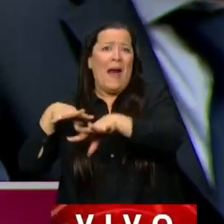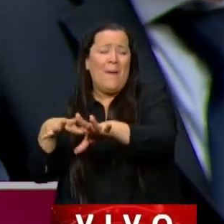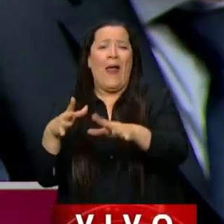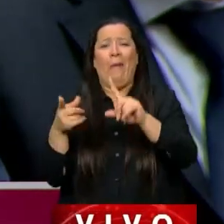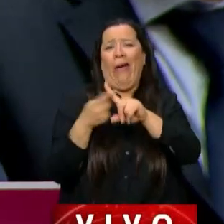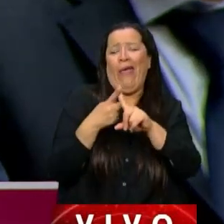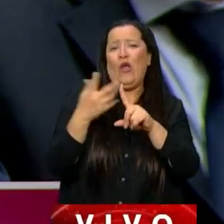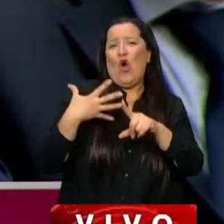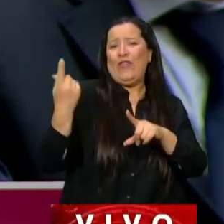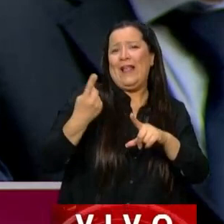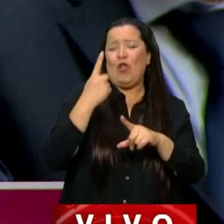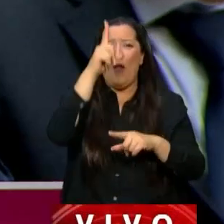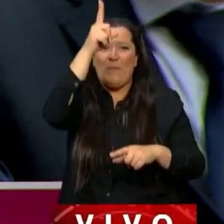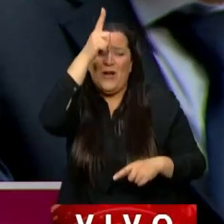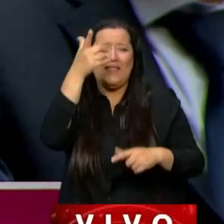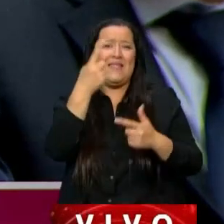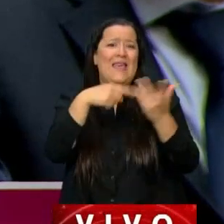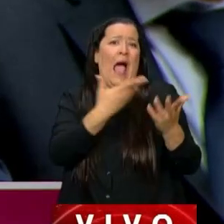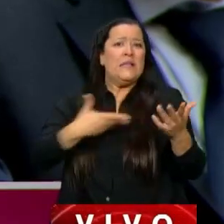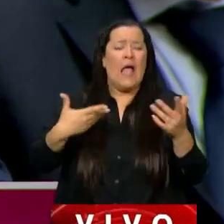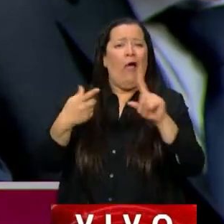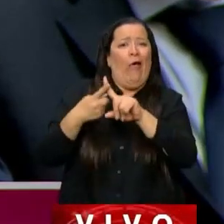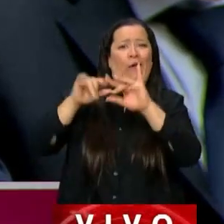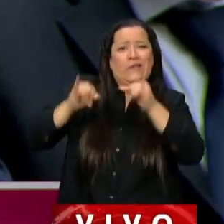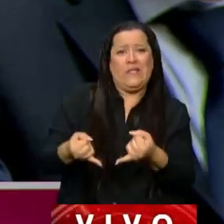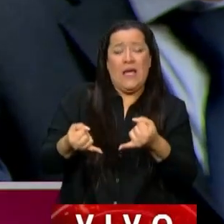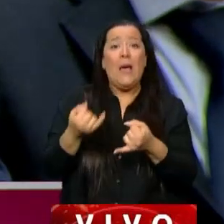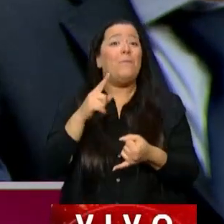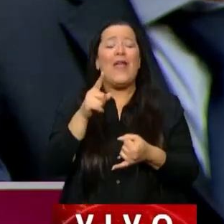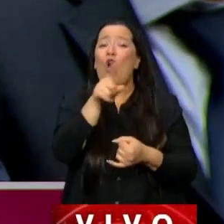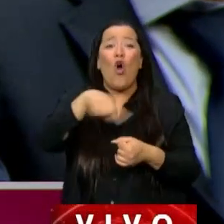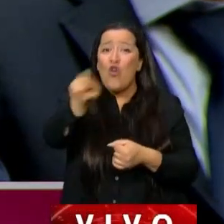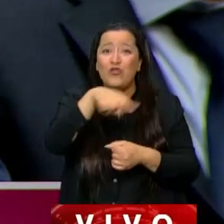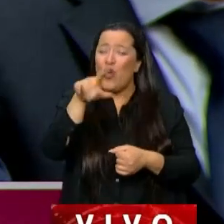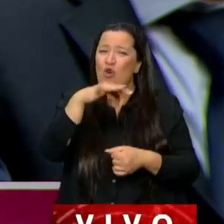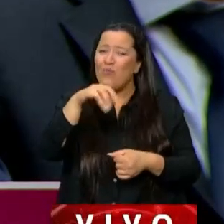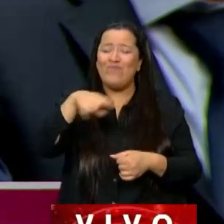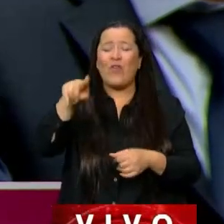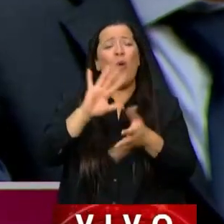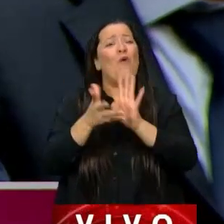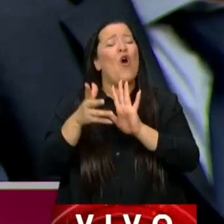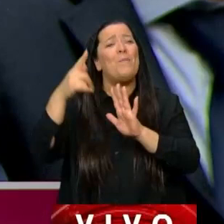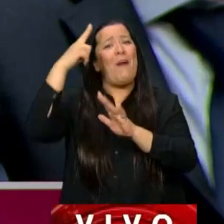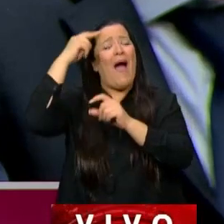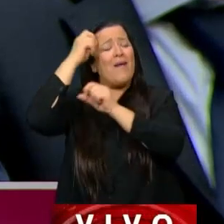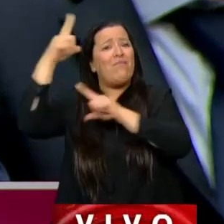uno dice, ¿por qué pasó lo que pasó? Si sacamos ese prejuicio, eso que nos intentaron